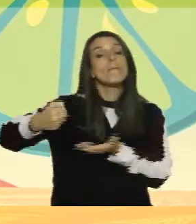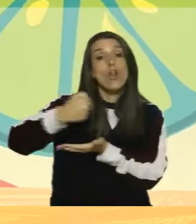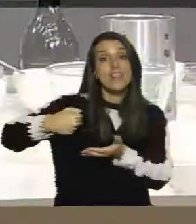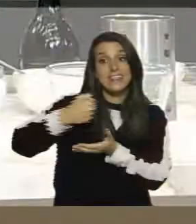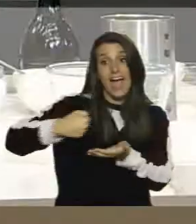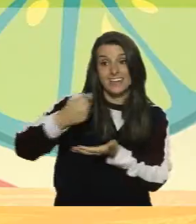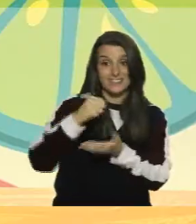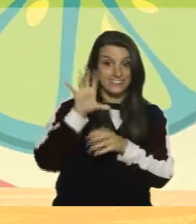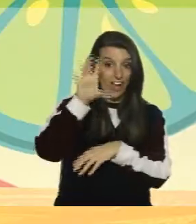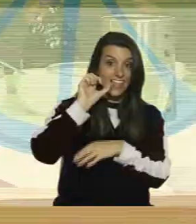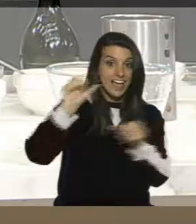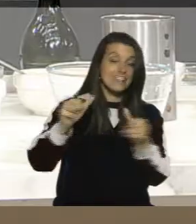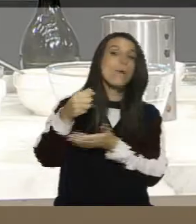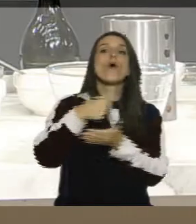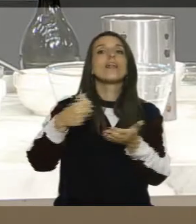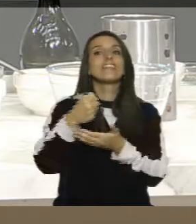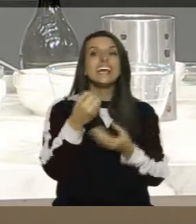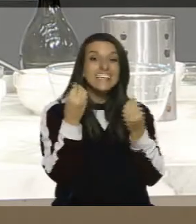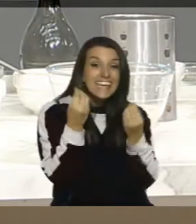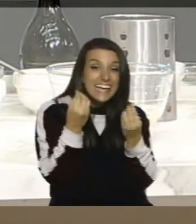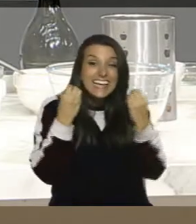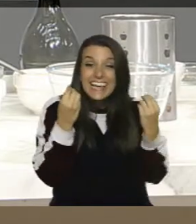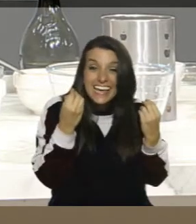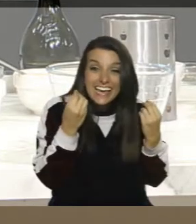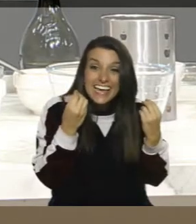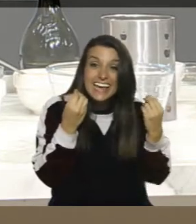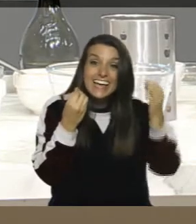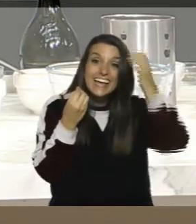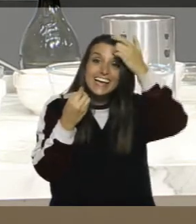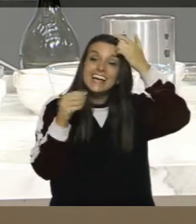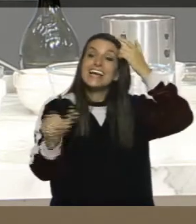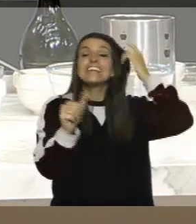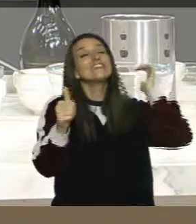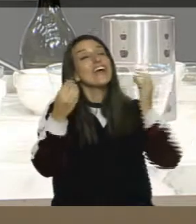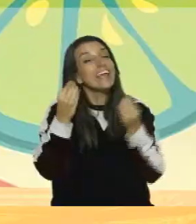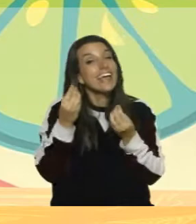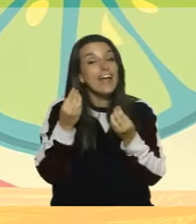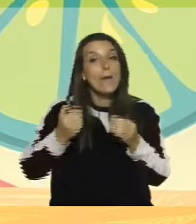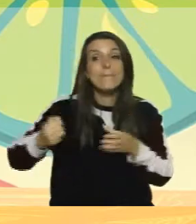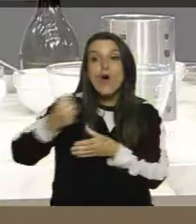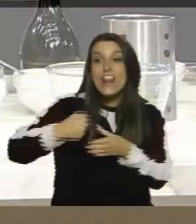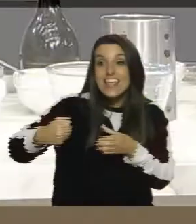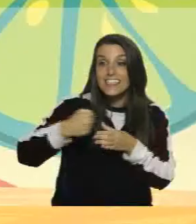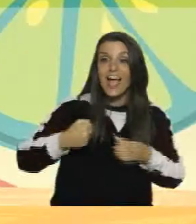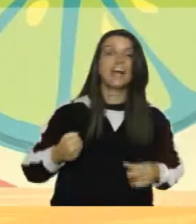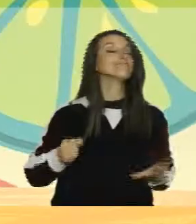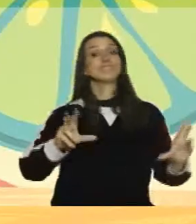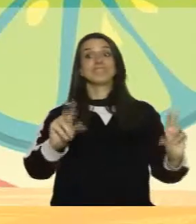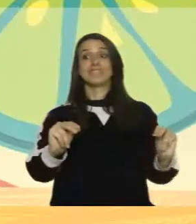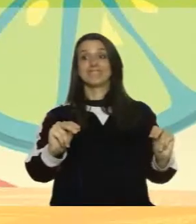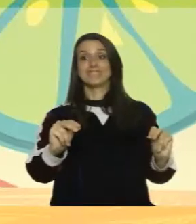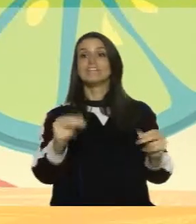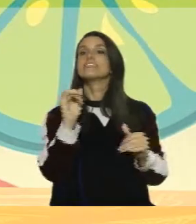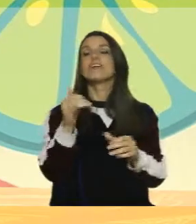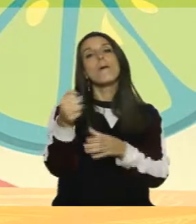viste que había que hacer un caldo. Qué increíble escuchar eso. ¿Qué hiciste? ¿Qué? ¿Qué cosa? ¿No querían a Laura? Sí, señoras, señores.